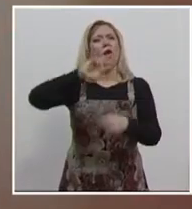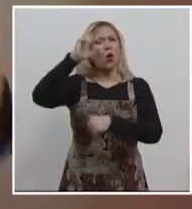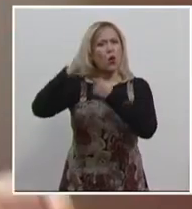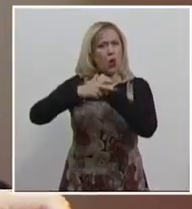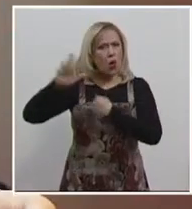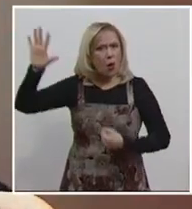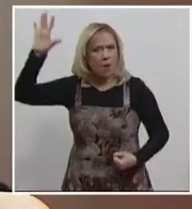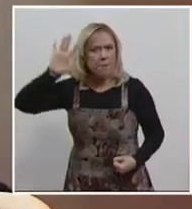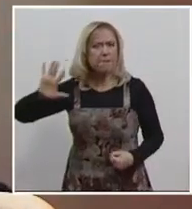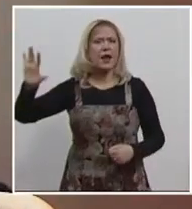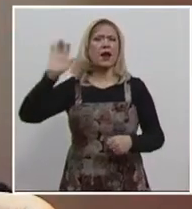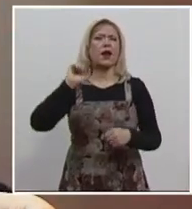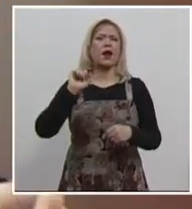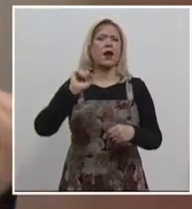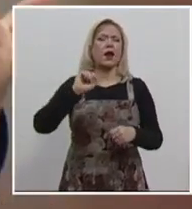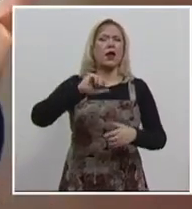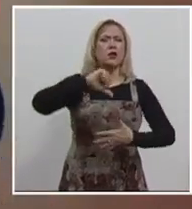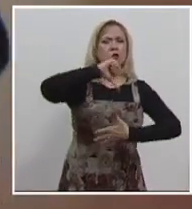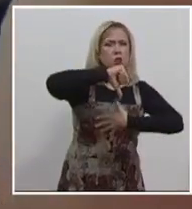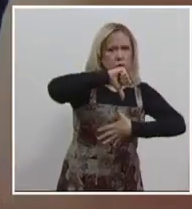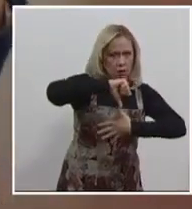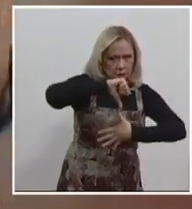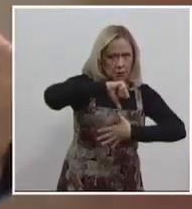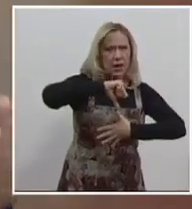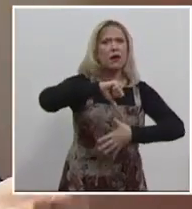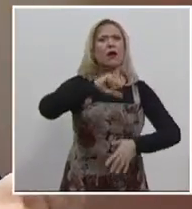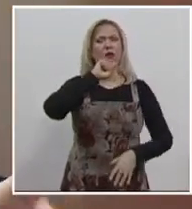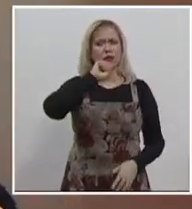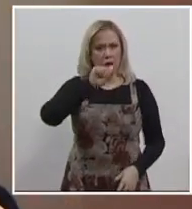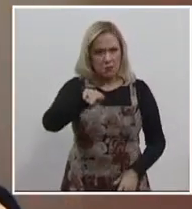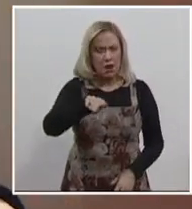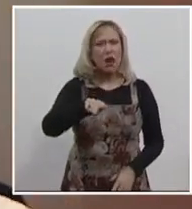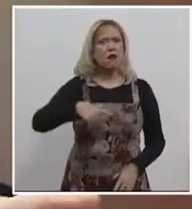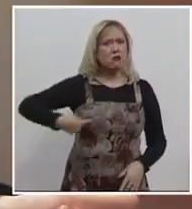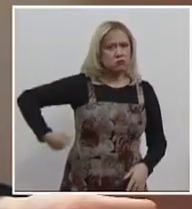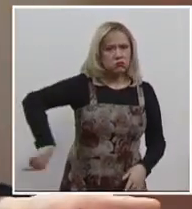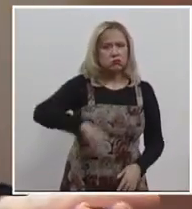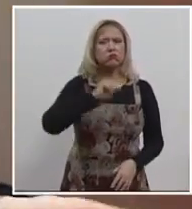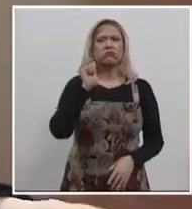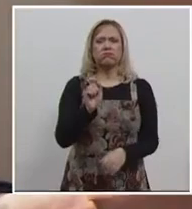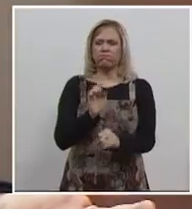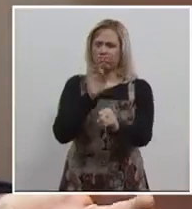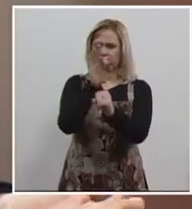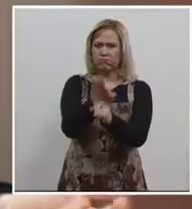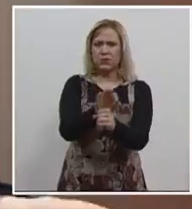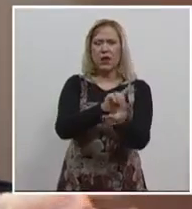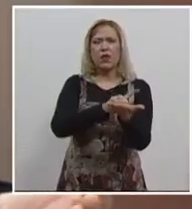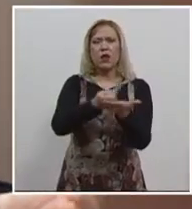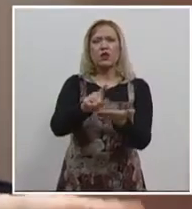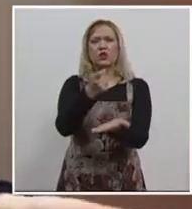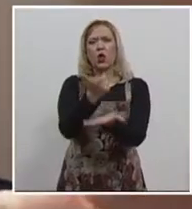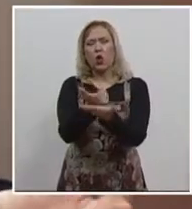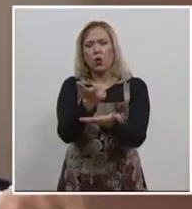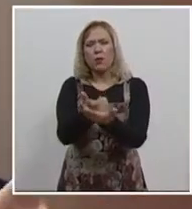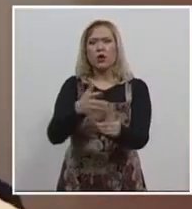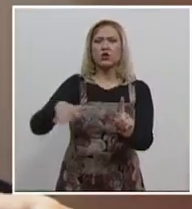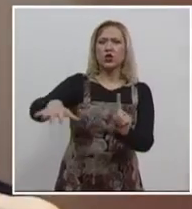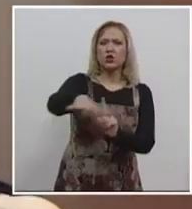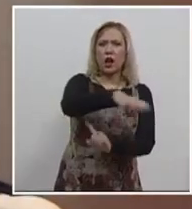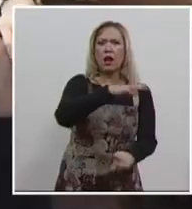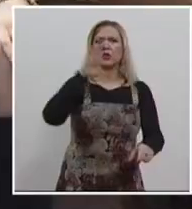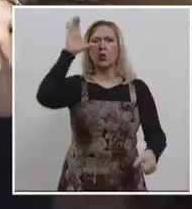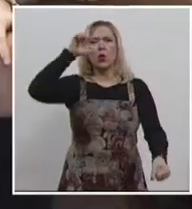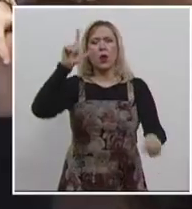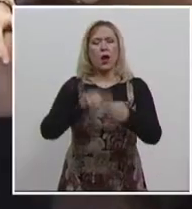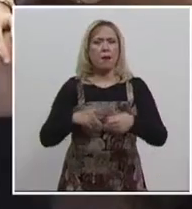y en los países sudamericanos, estamos en esa corriente de defender los derechos económicos, sociales y